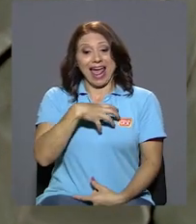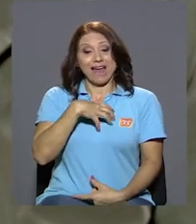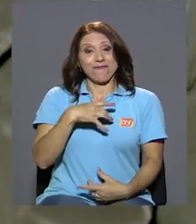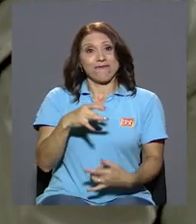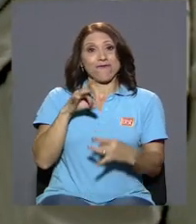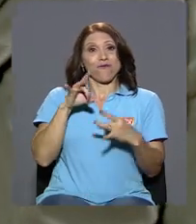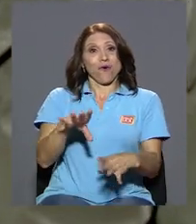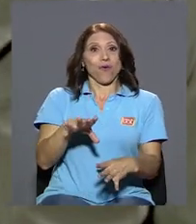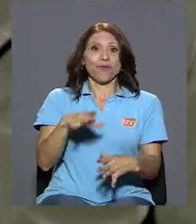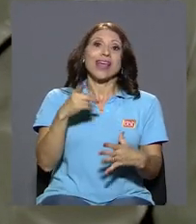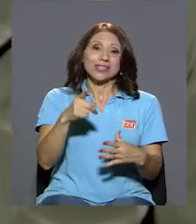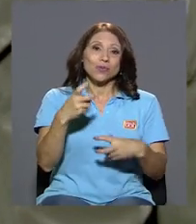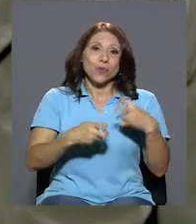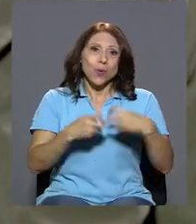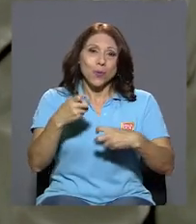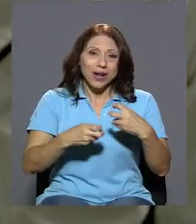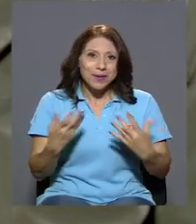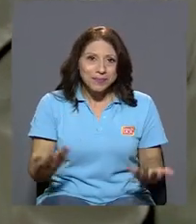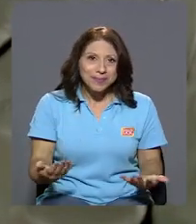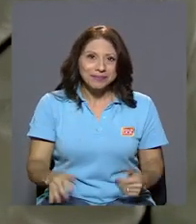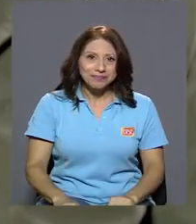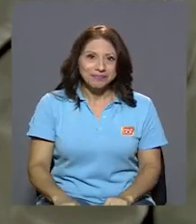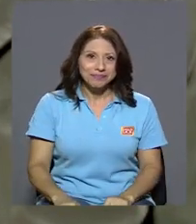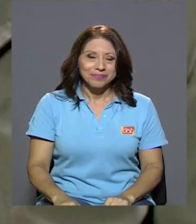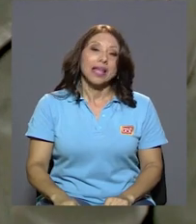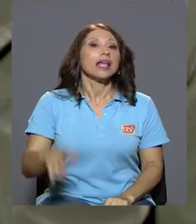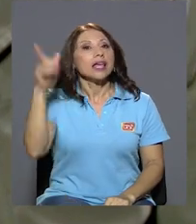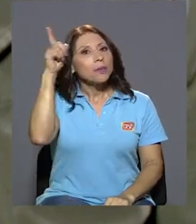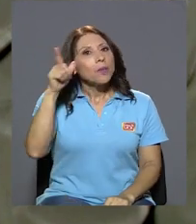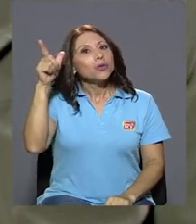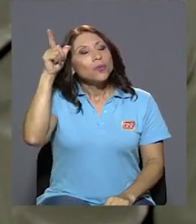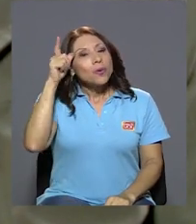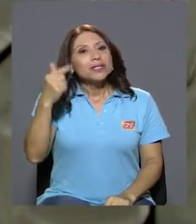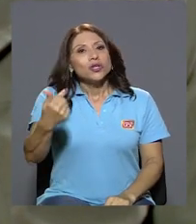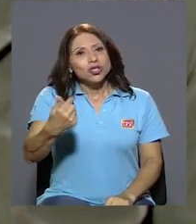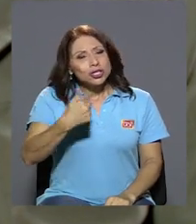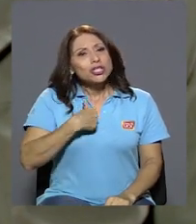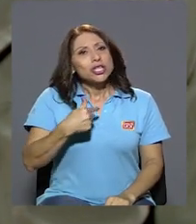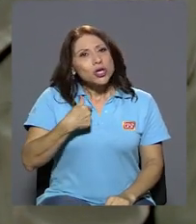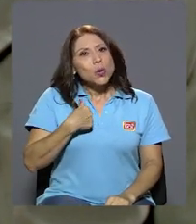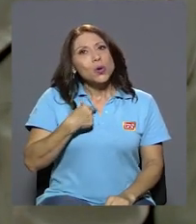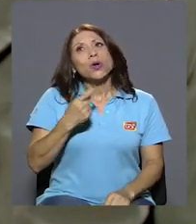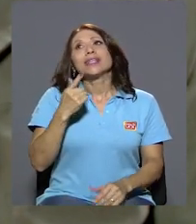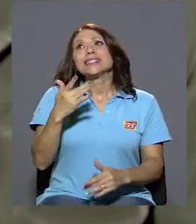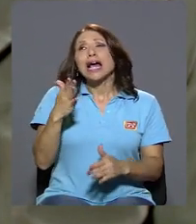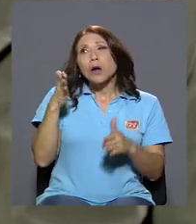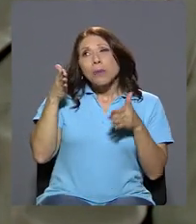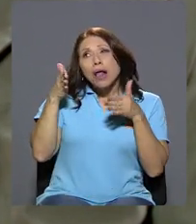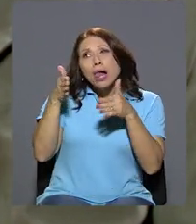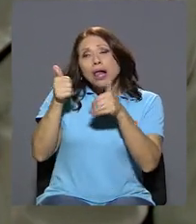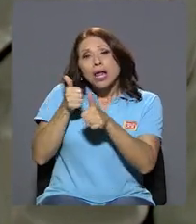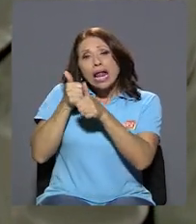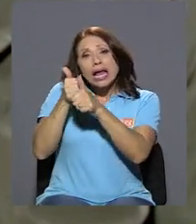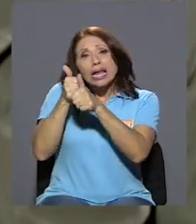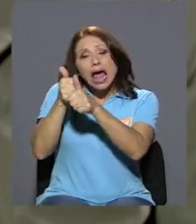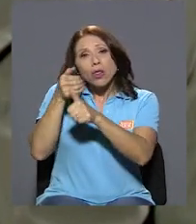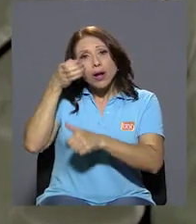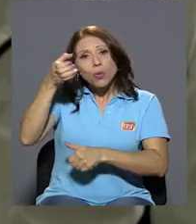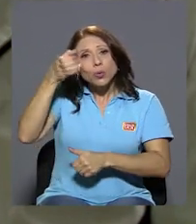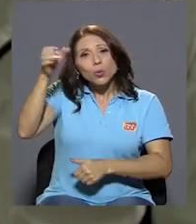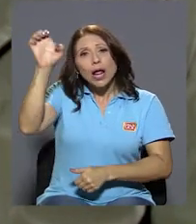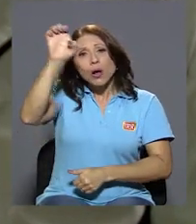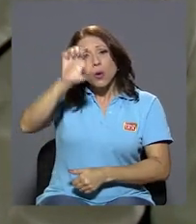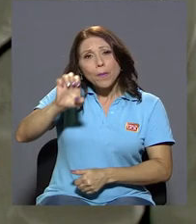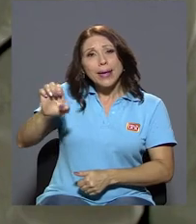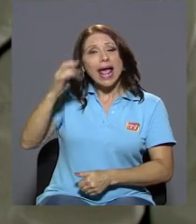y por supuesto si uno cree y si uno está enajenado la cultura europea y cree que